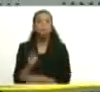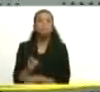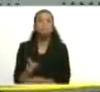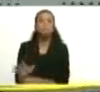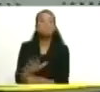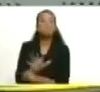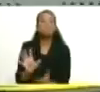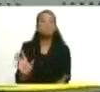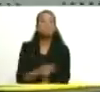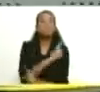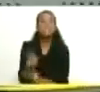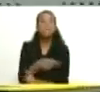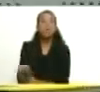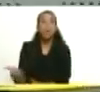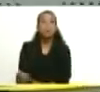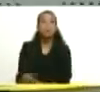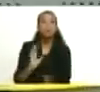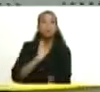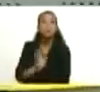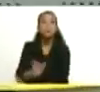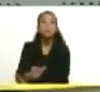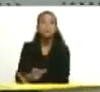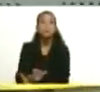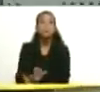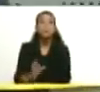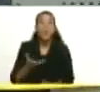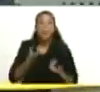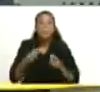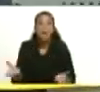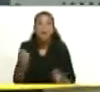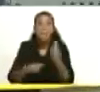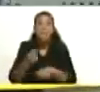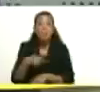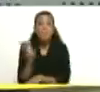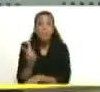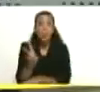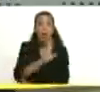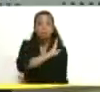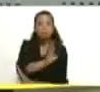amenazarlos si le vendían algo a Venezuela.